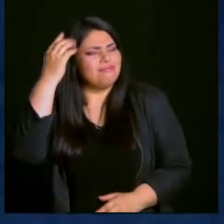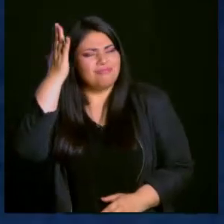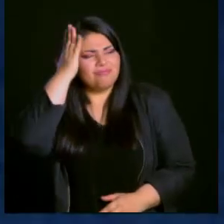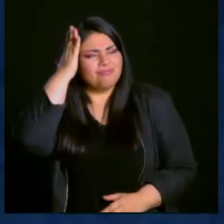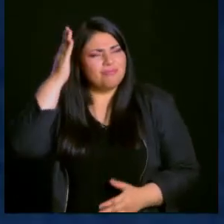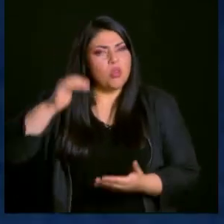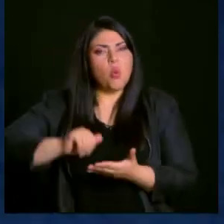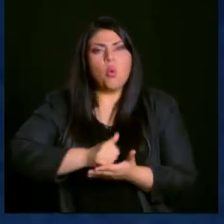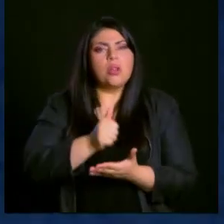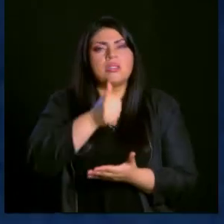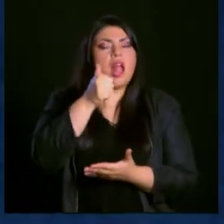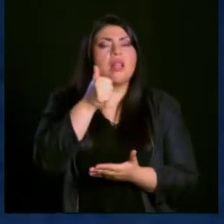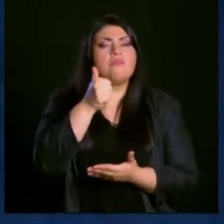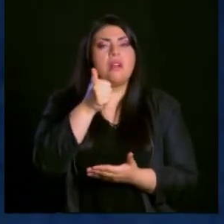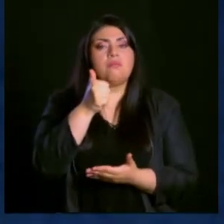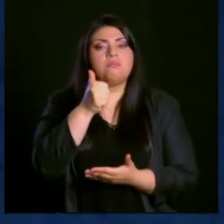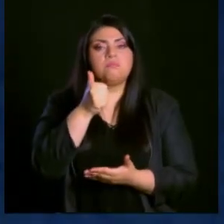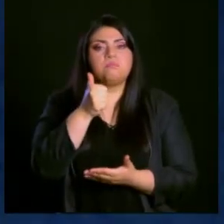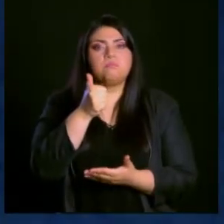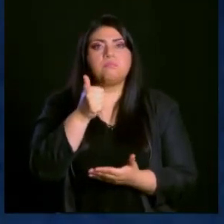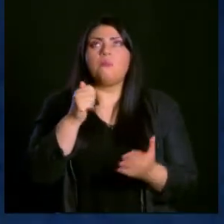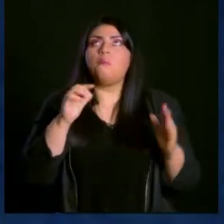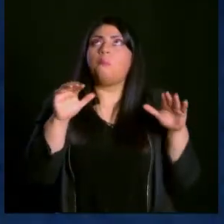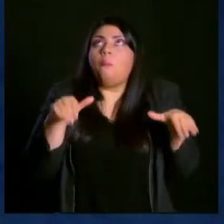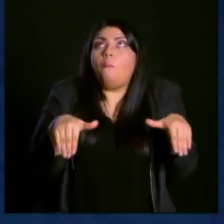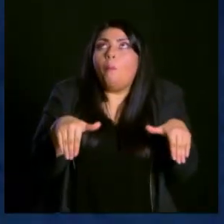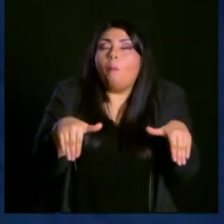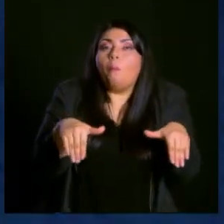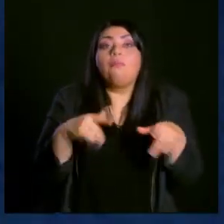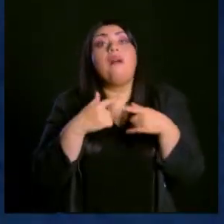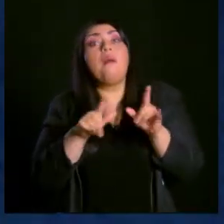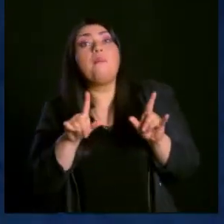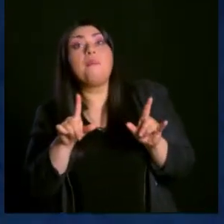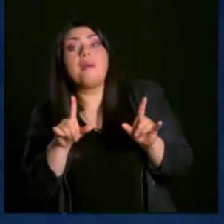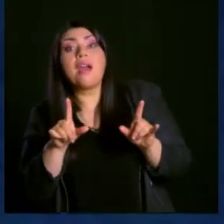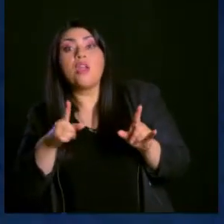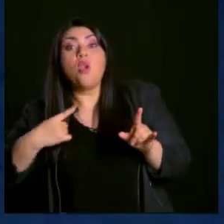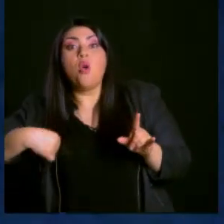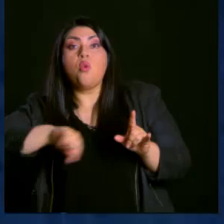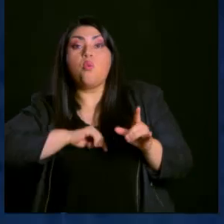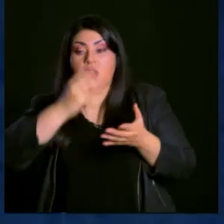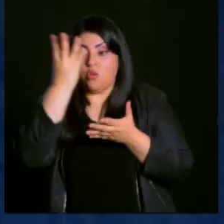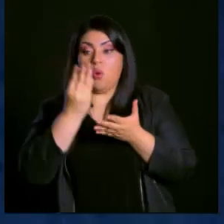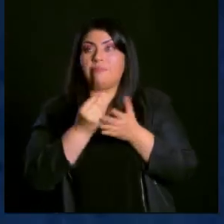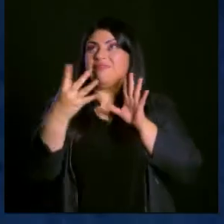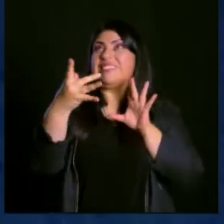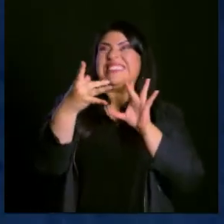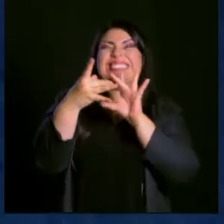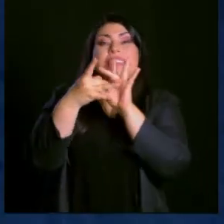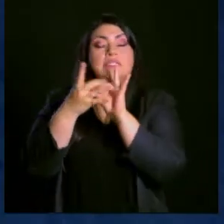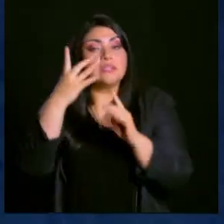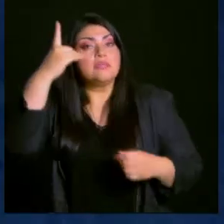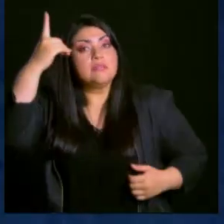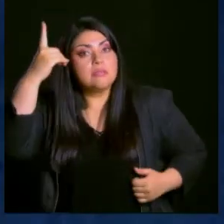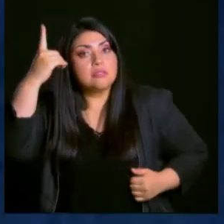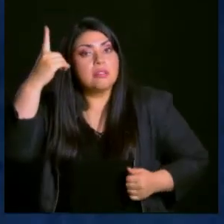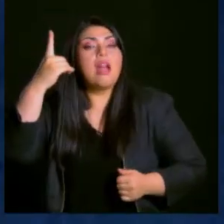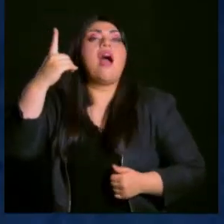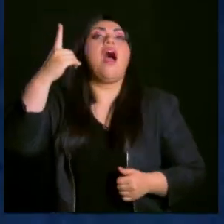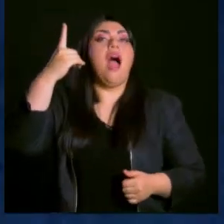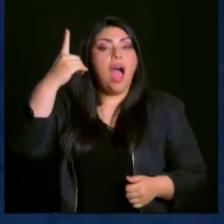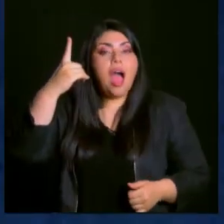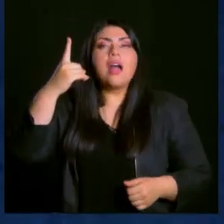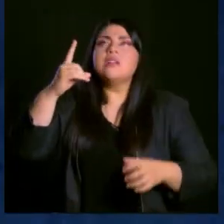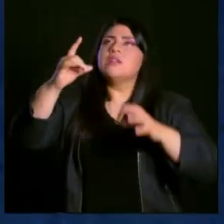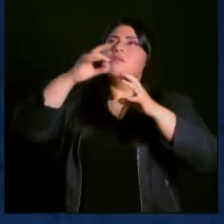no está digamos encendido pero nuestra boca y nuestro espíritu sí nuestro espíritu utiliza nuestra boca